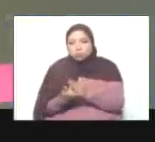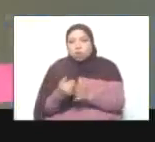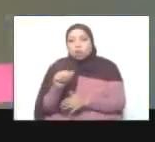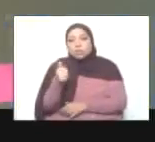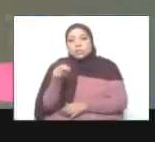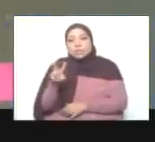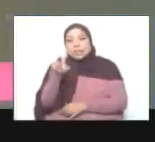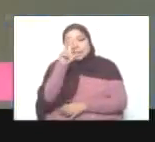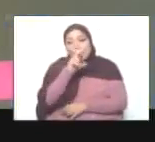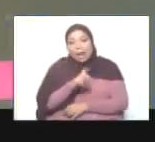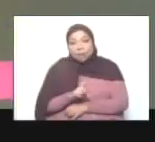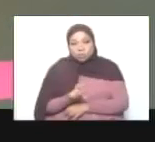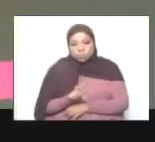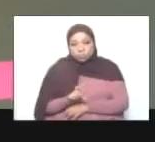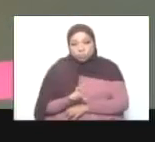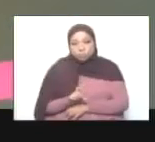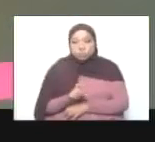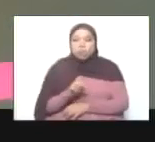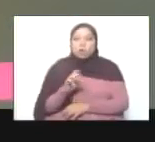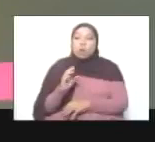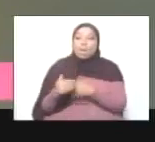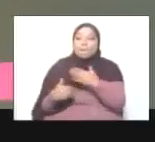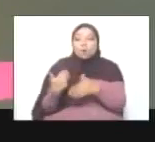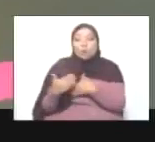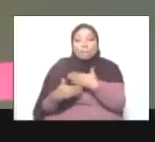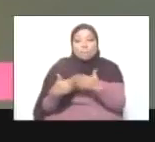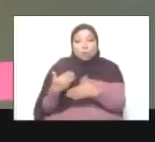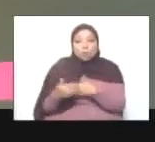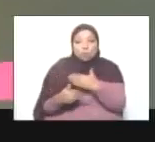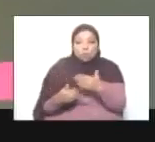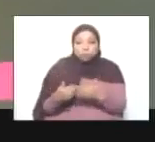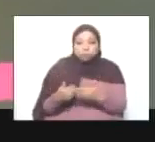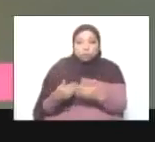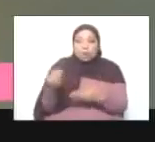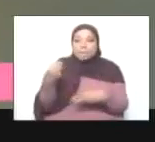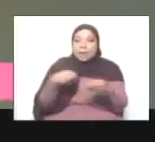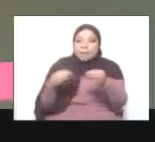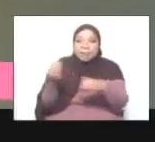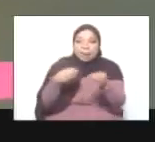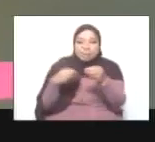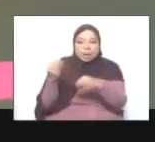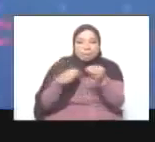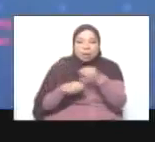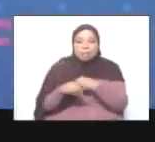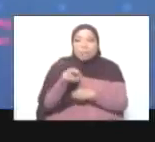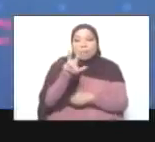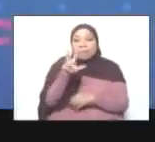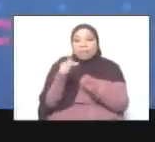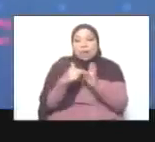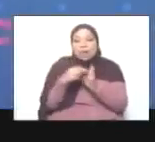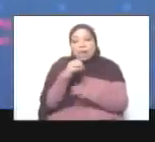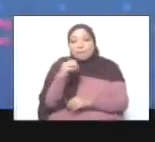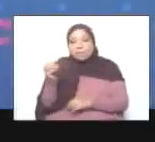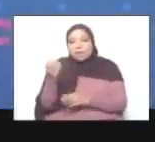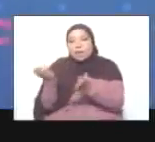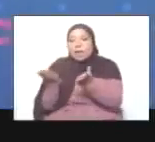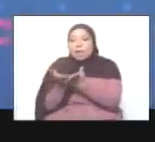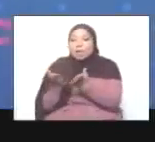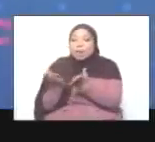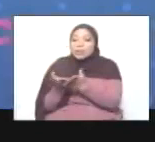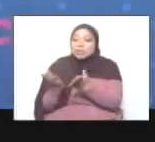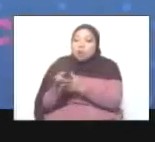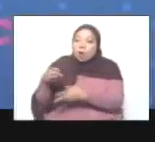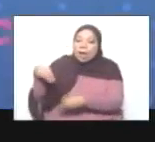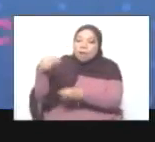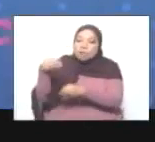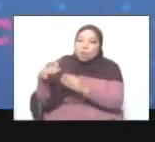Y bueno, vamos a masificarlos. Estamos esperando para la instalación de 3.000 núcleos de robótica educativa enmarcados